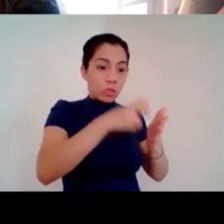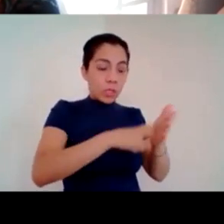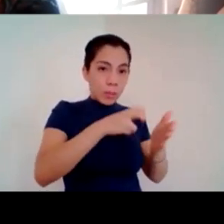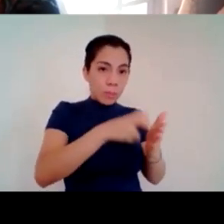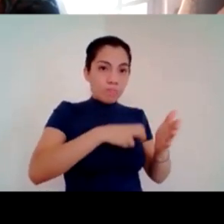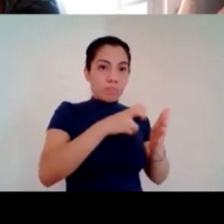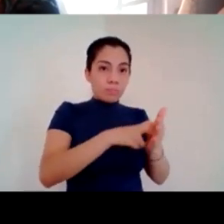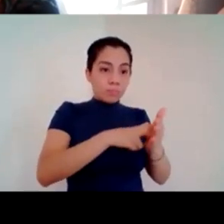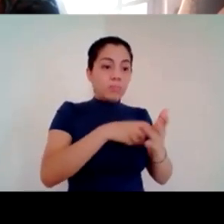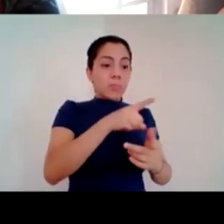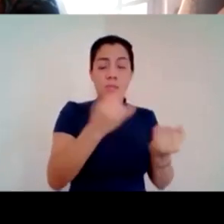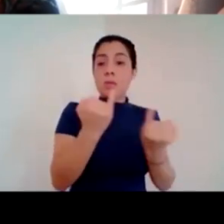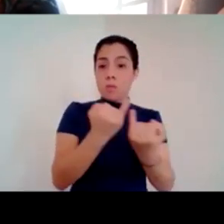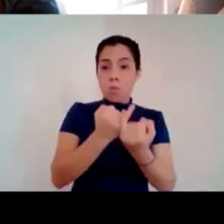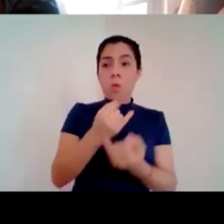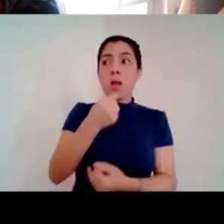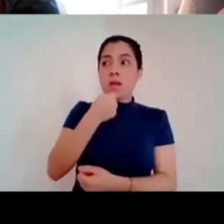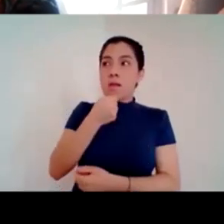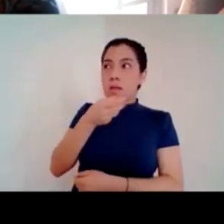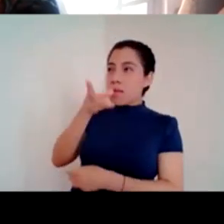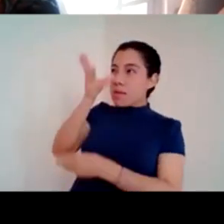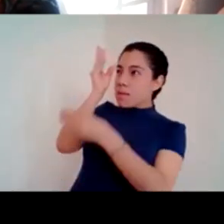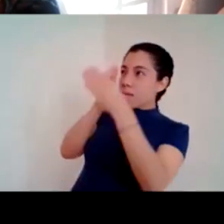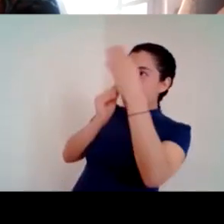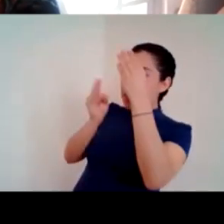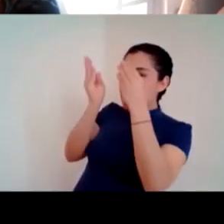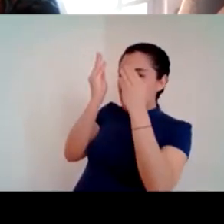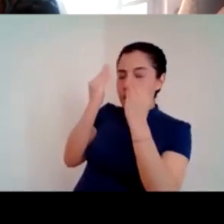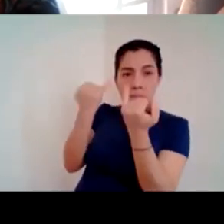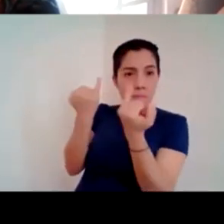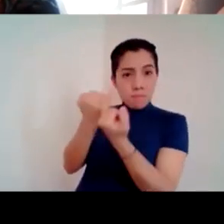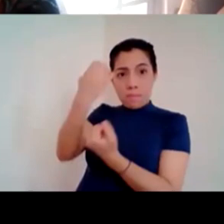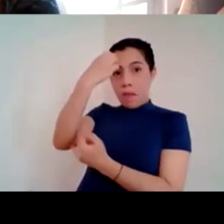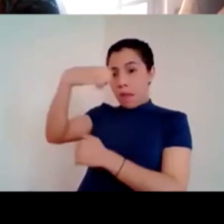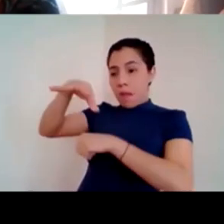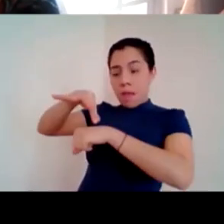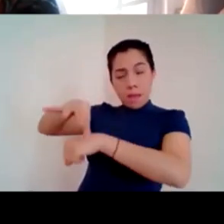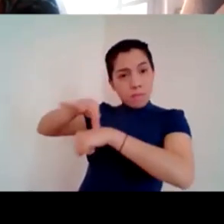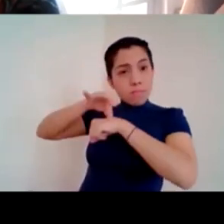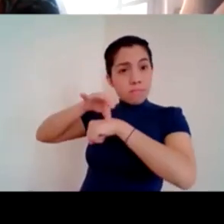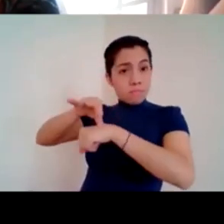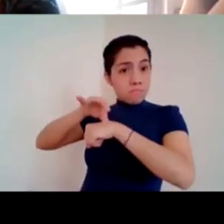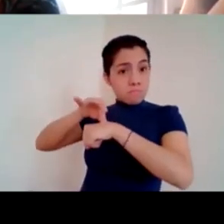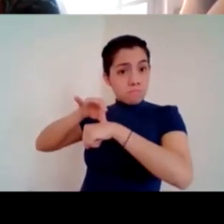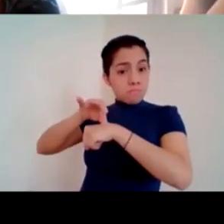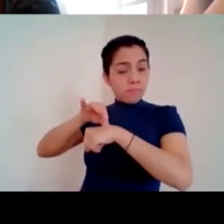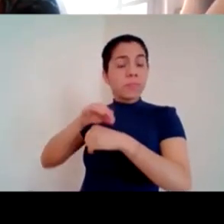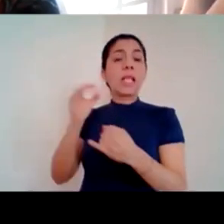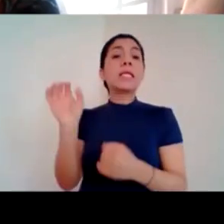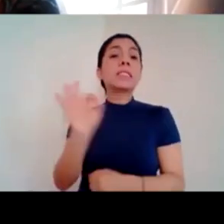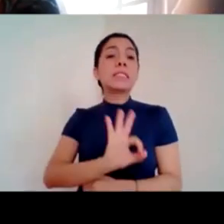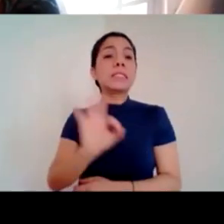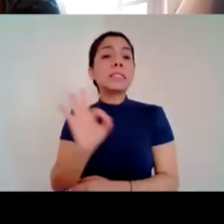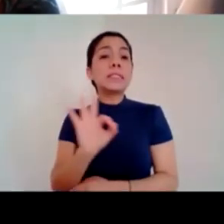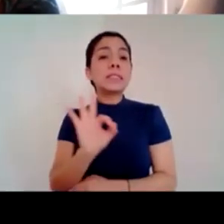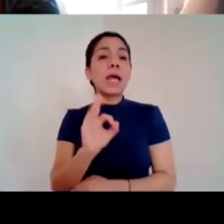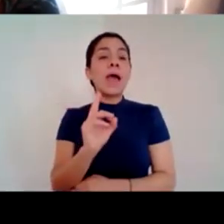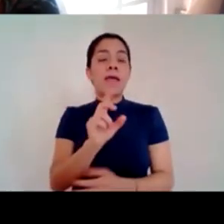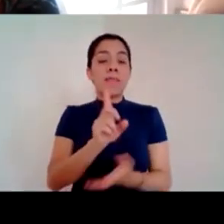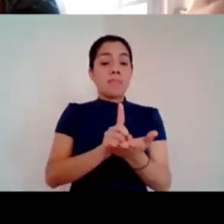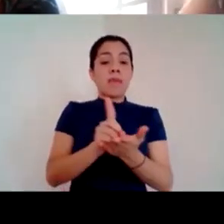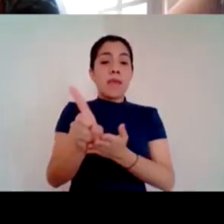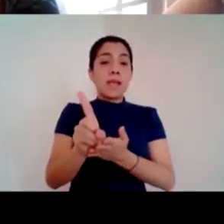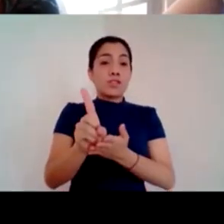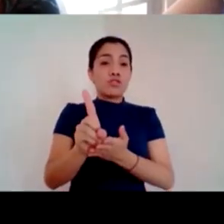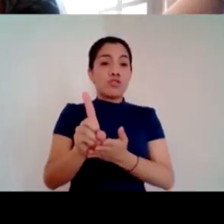esos son los como diría los derechos que aunque no estén escritos y aprendidos de